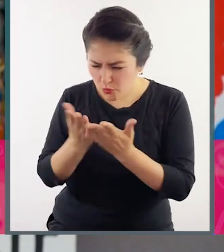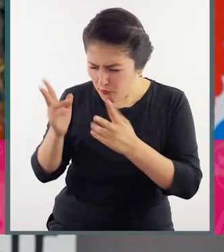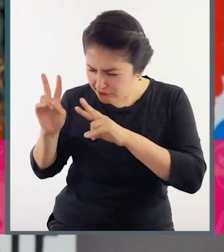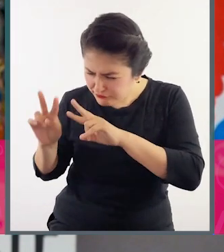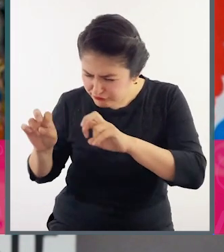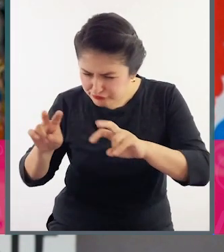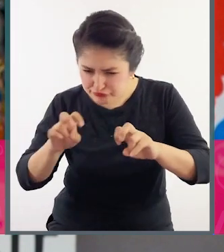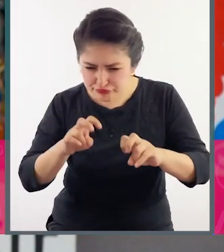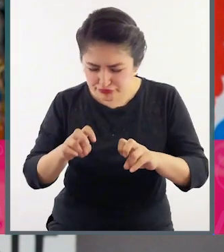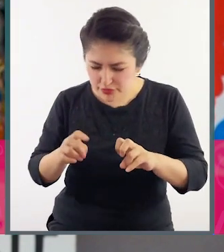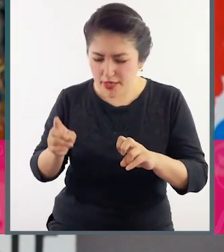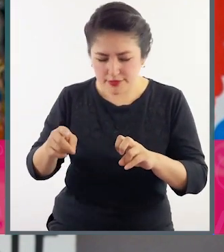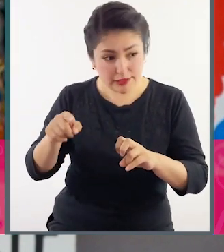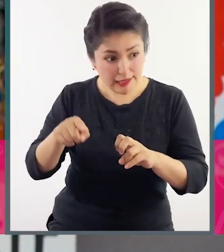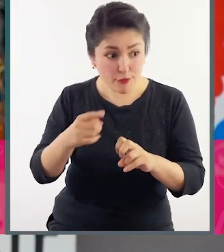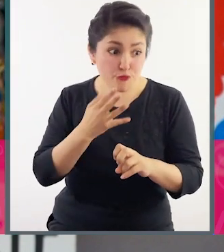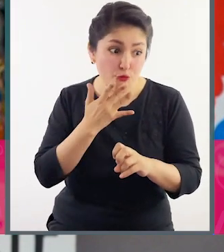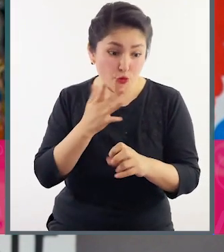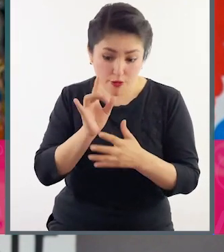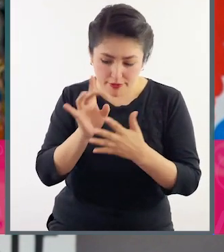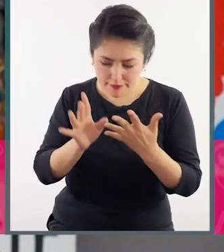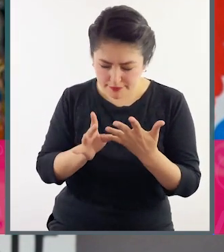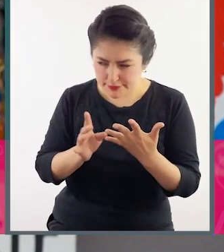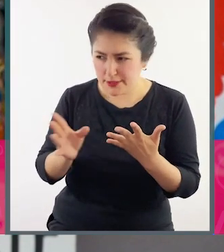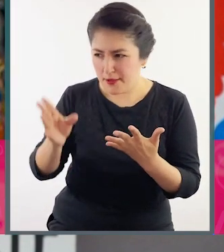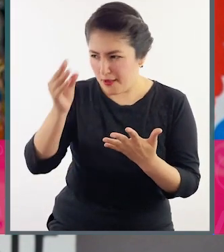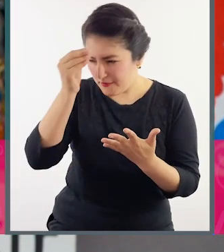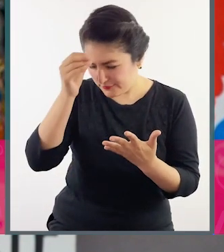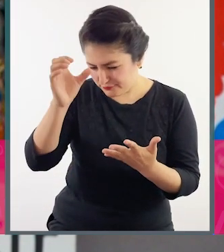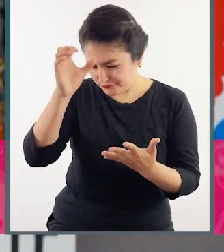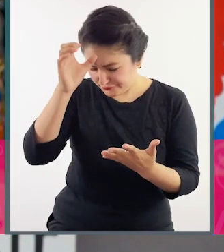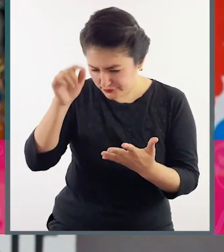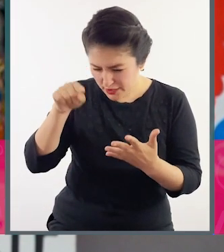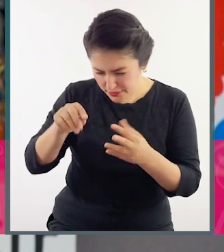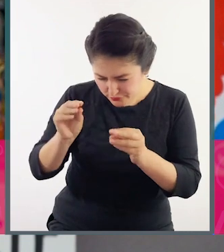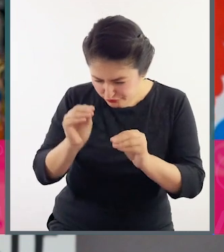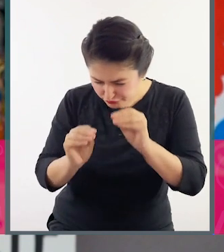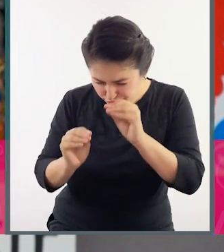los soldados, y eso es conocerlo y representarlo